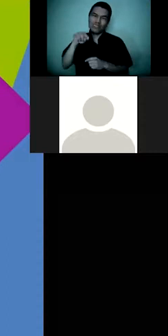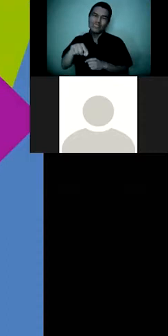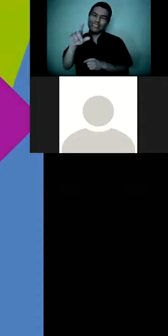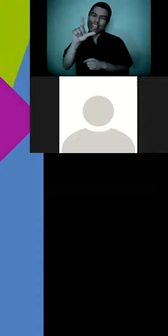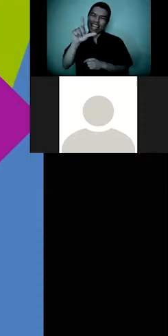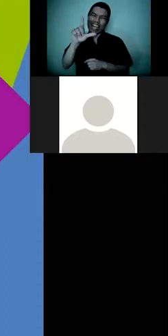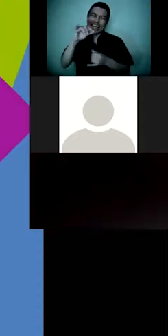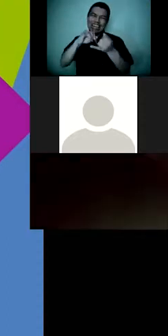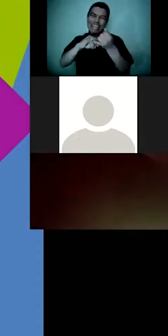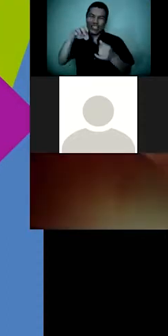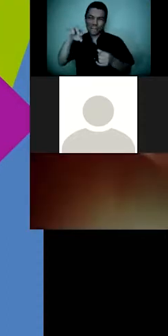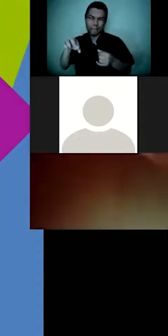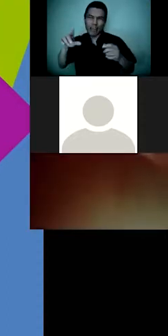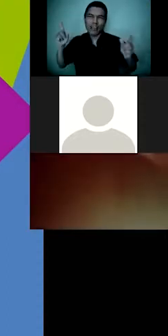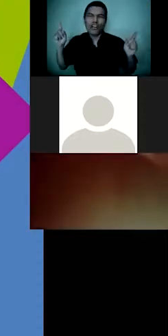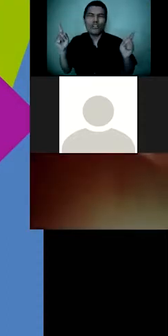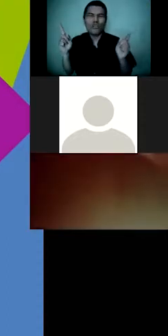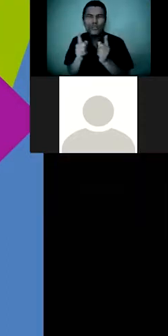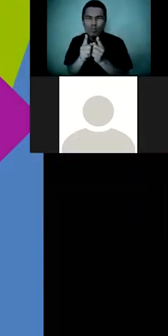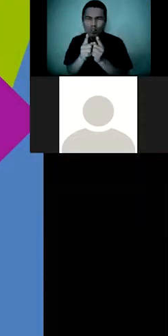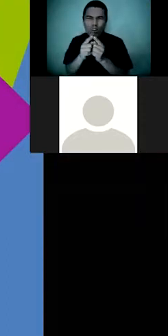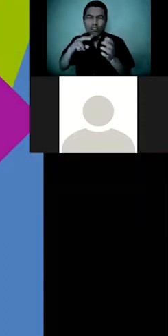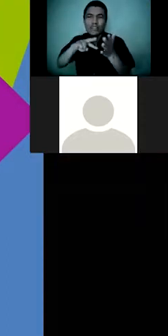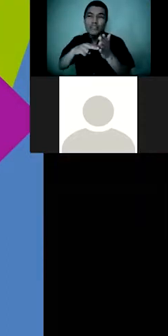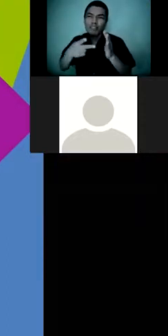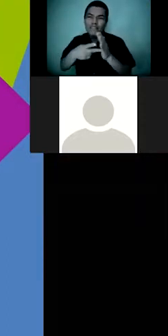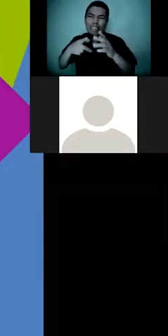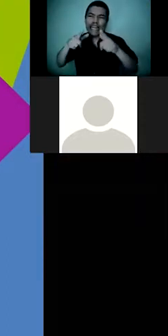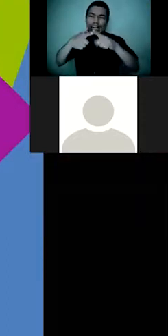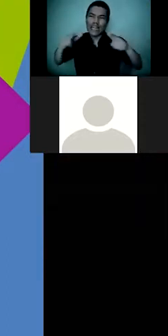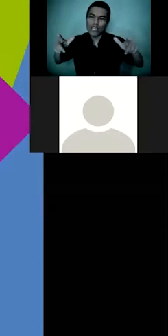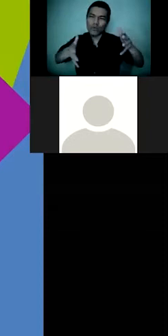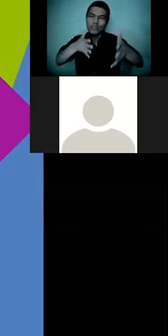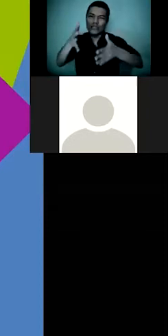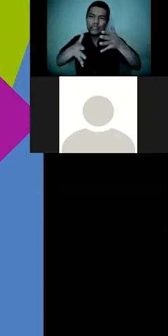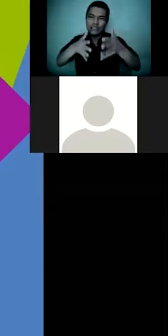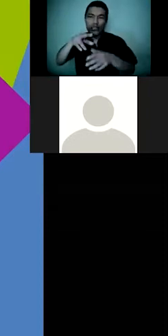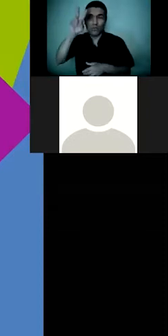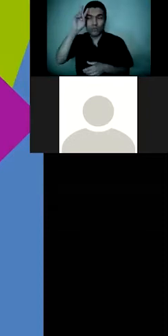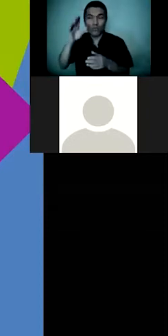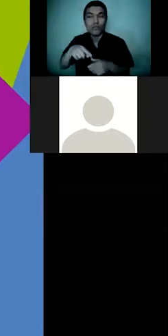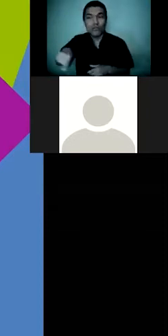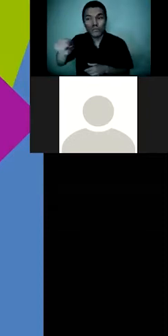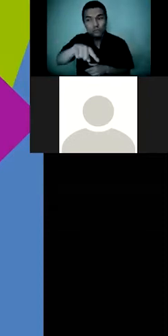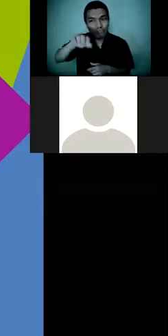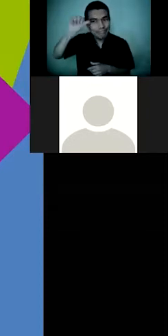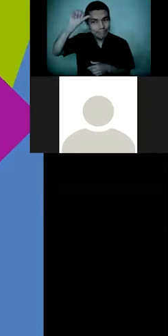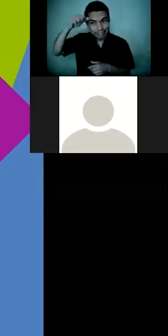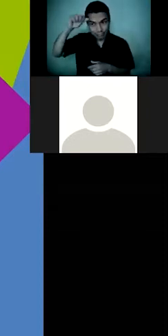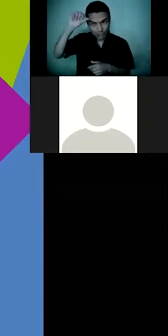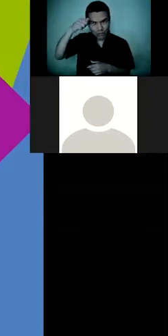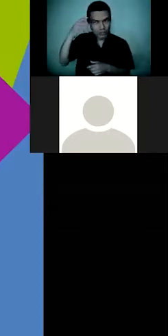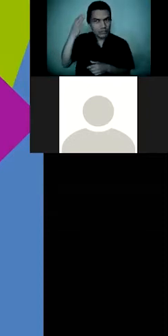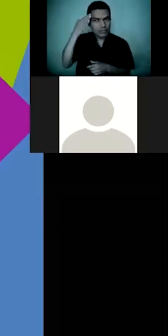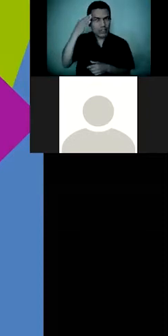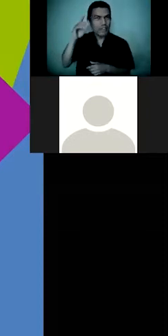La lengua de la cultura sorda, la LSP, el nombre significa Lengua de Señas Peruana.